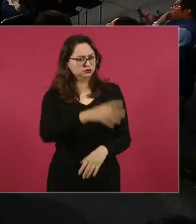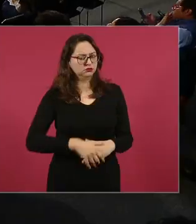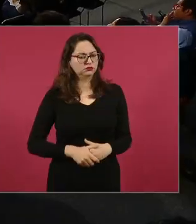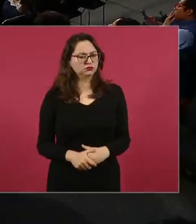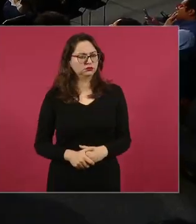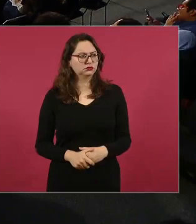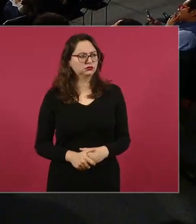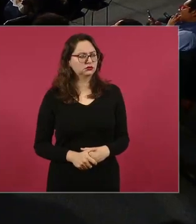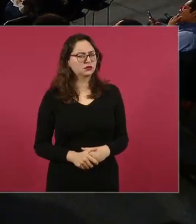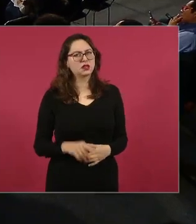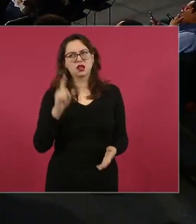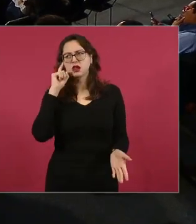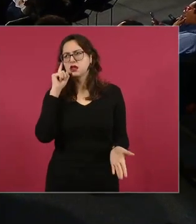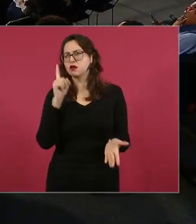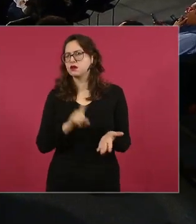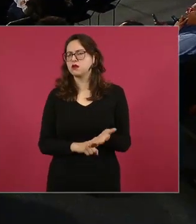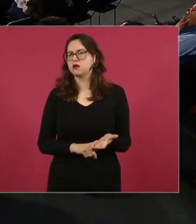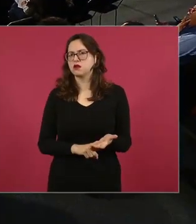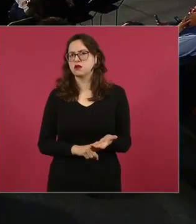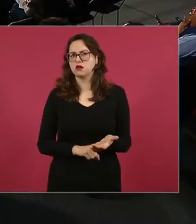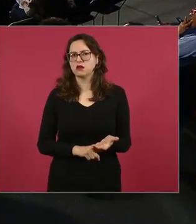Creo que lo vimos